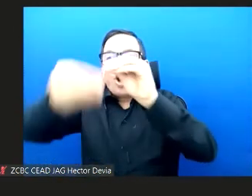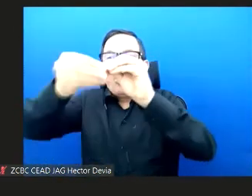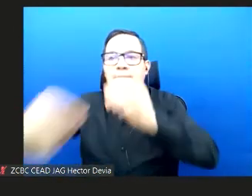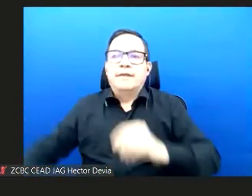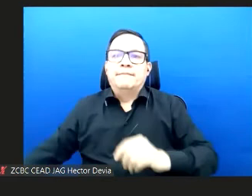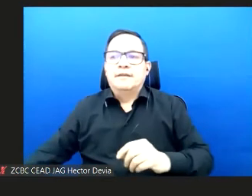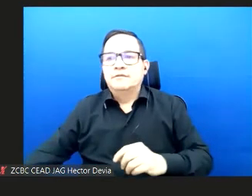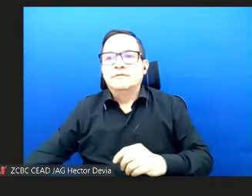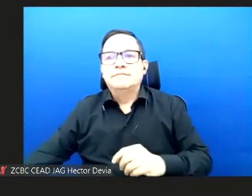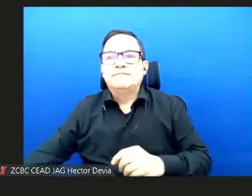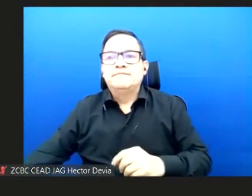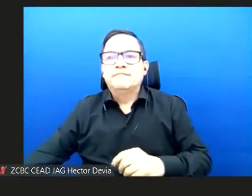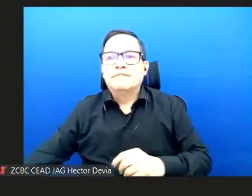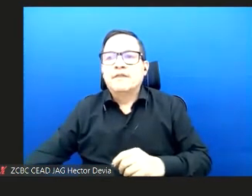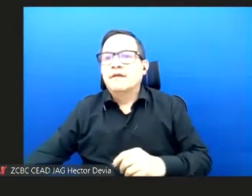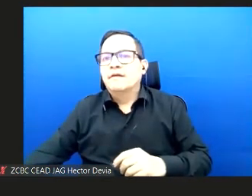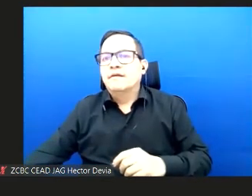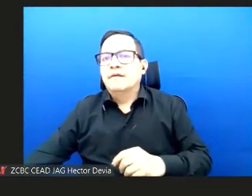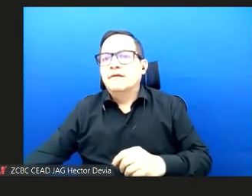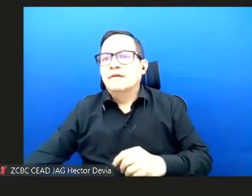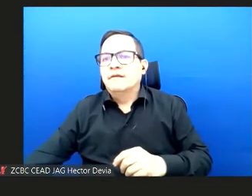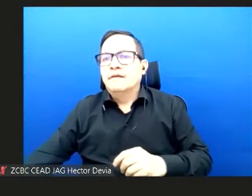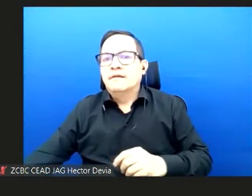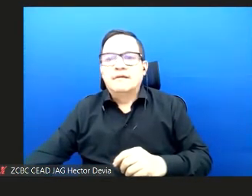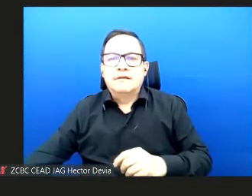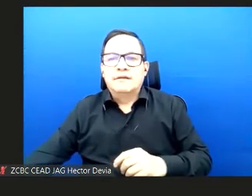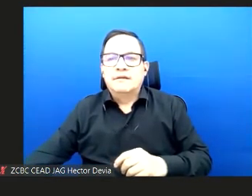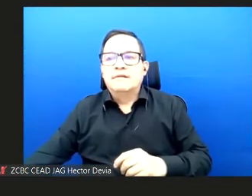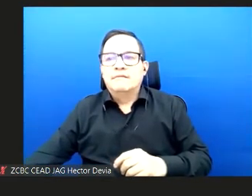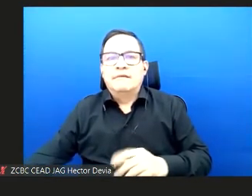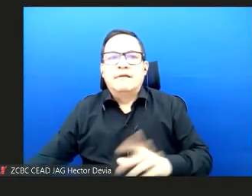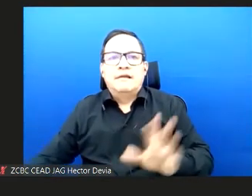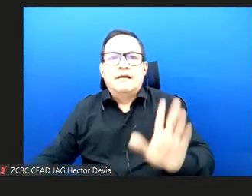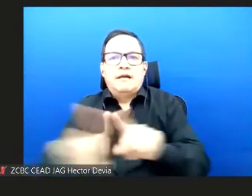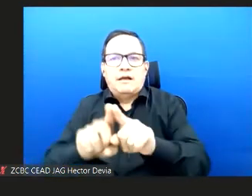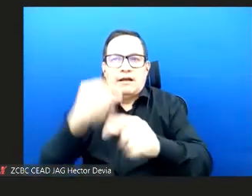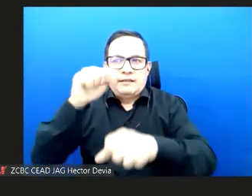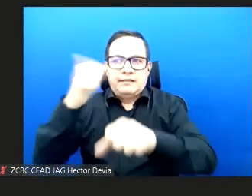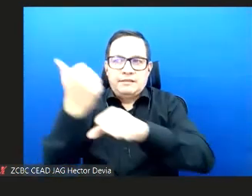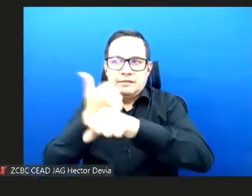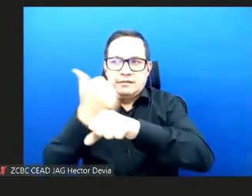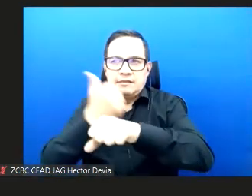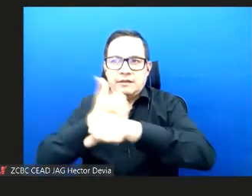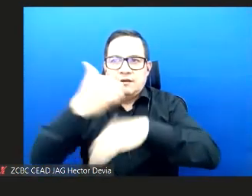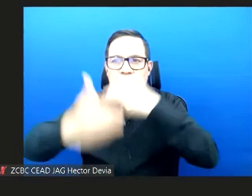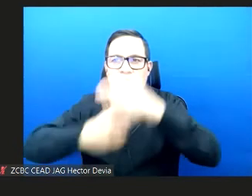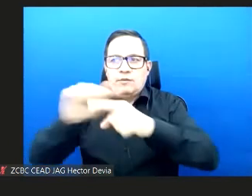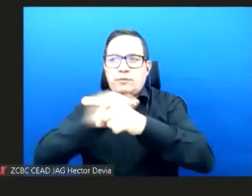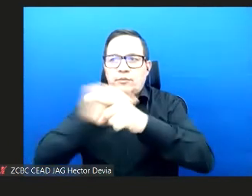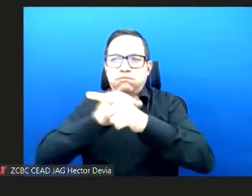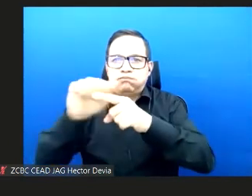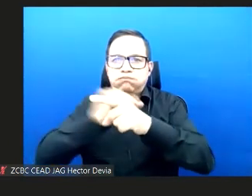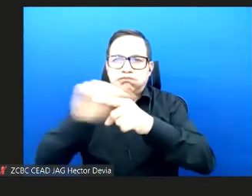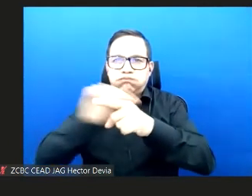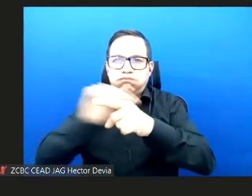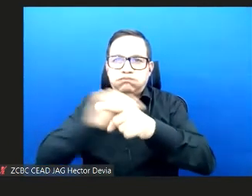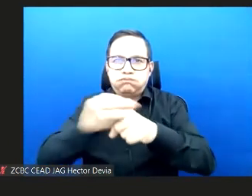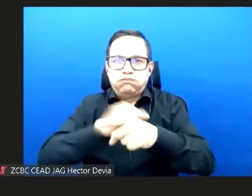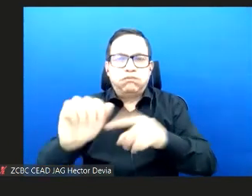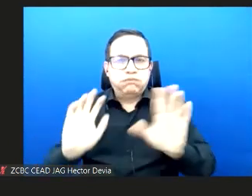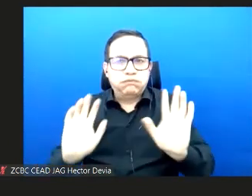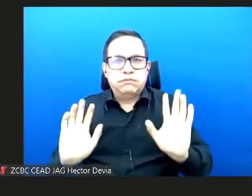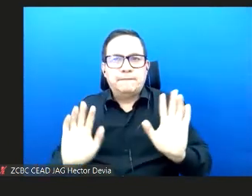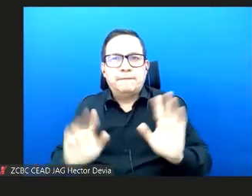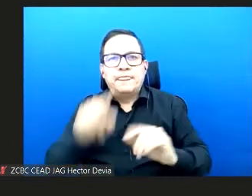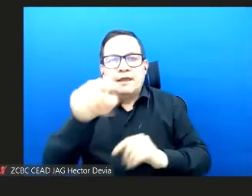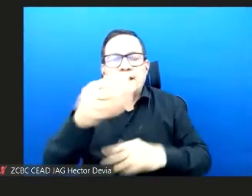base a esta teoría, vamos a desarrollar unos ejercicios